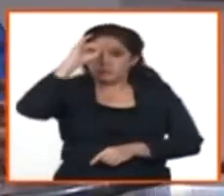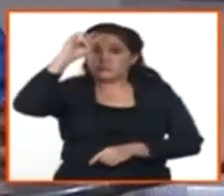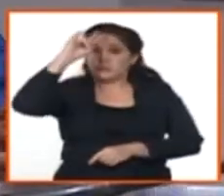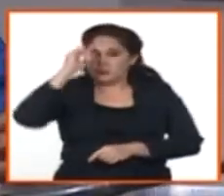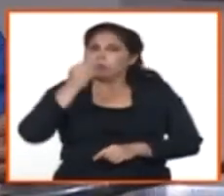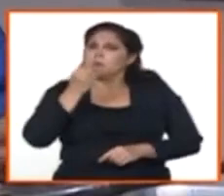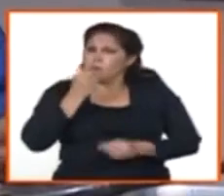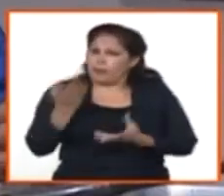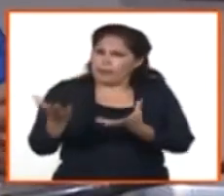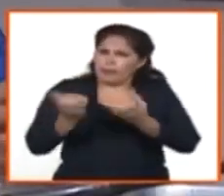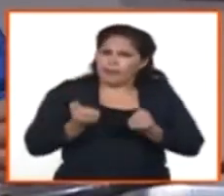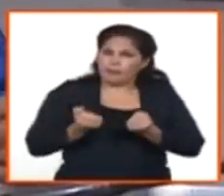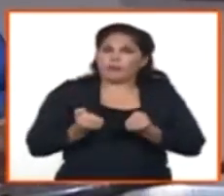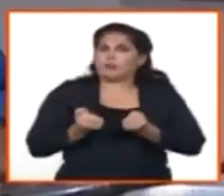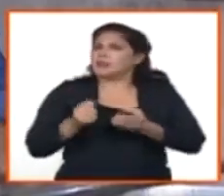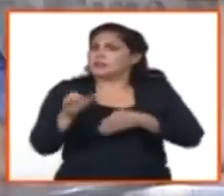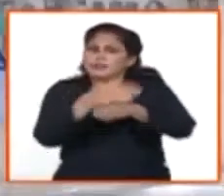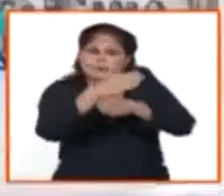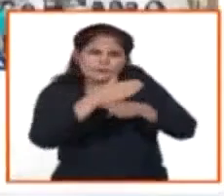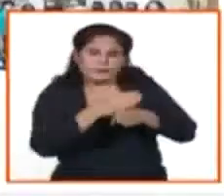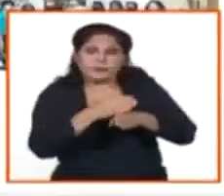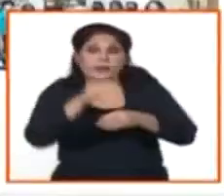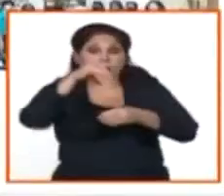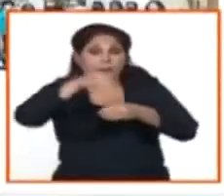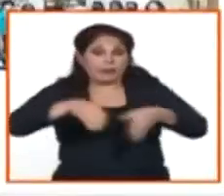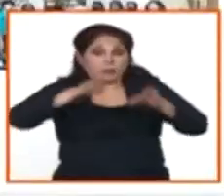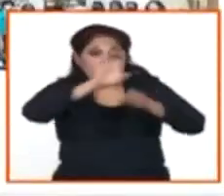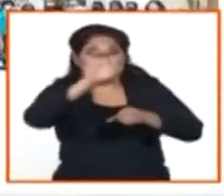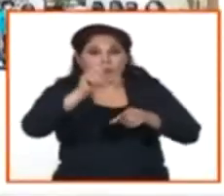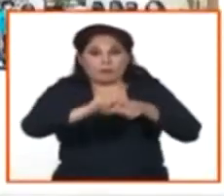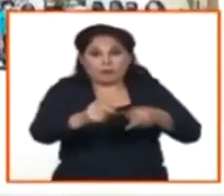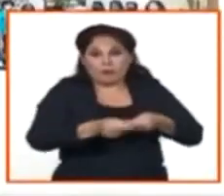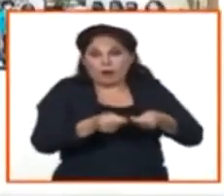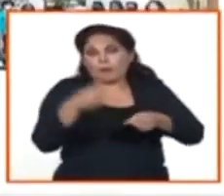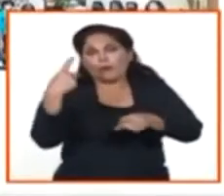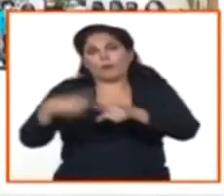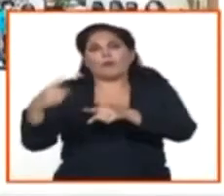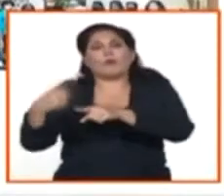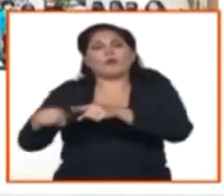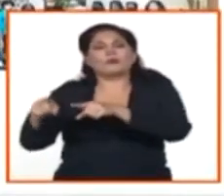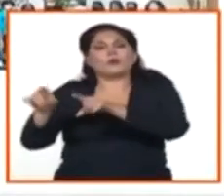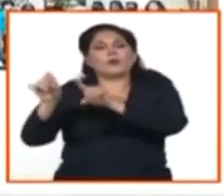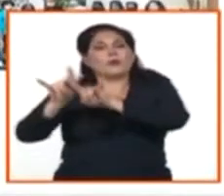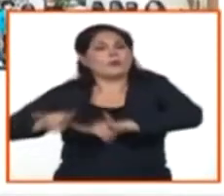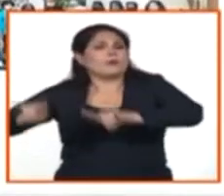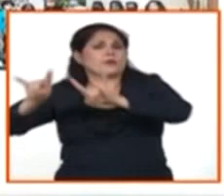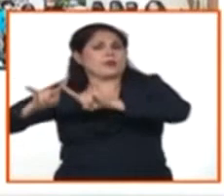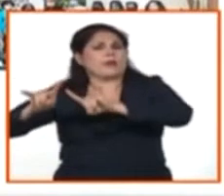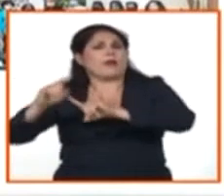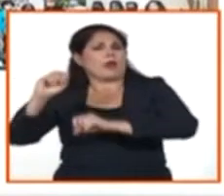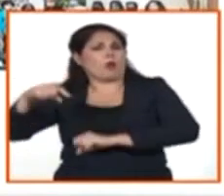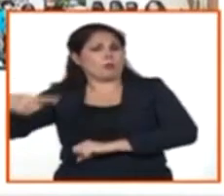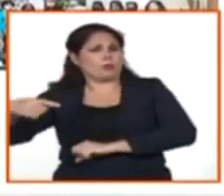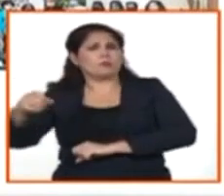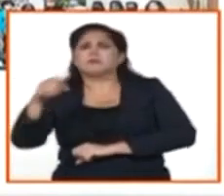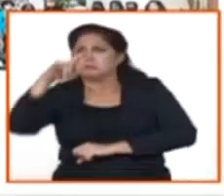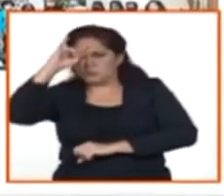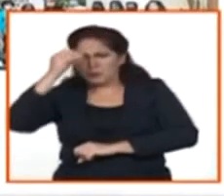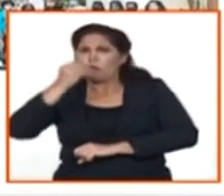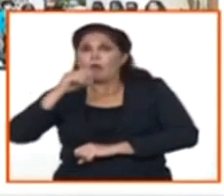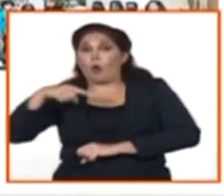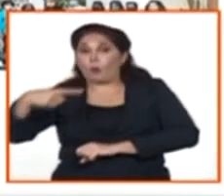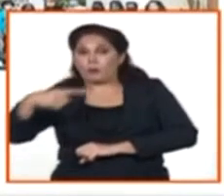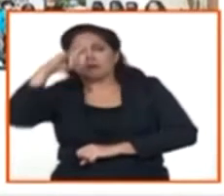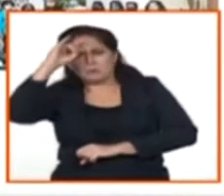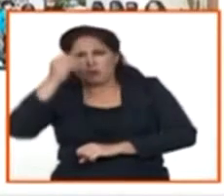tanto intersectorial como interinstitucional e interdisciplinaria. Y como ya había explicado